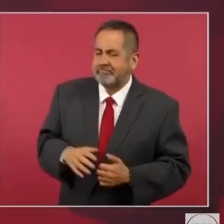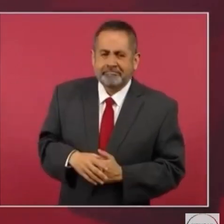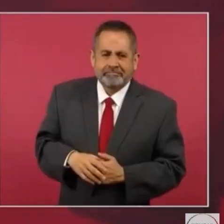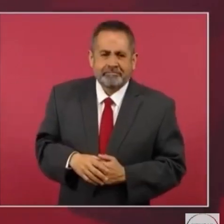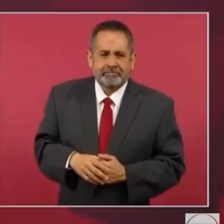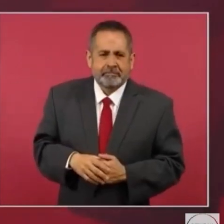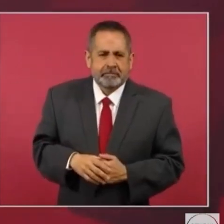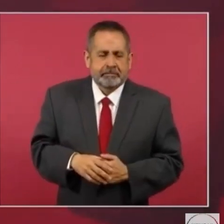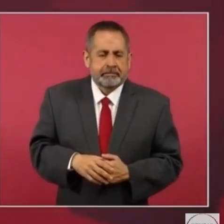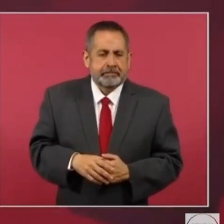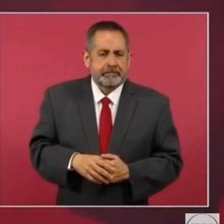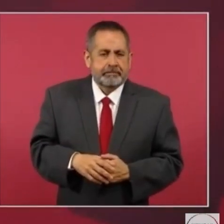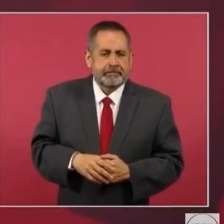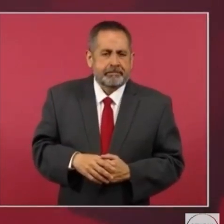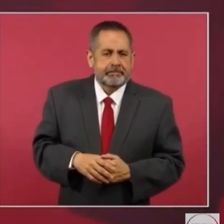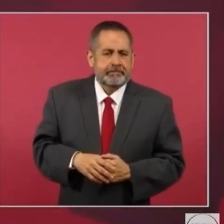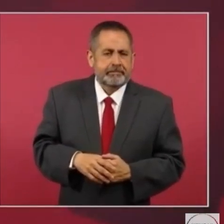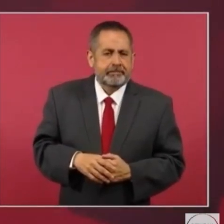Le dice: